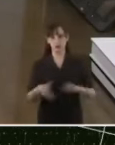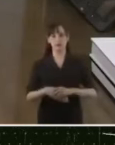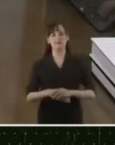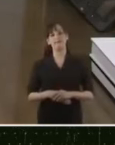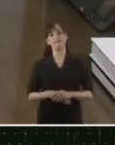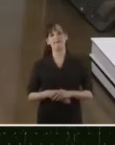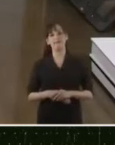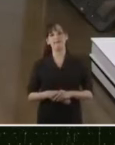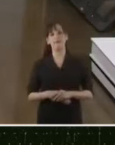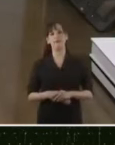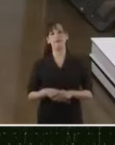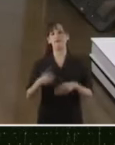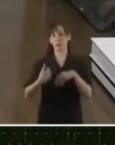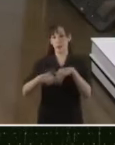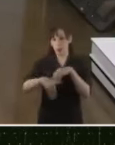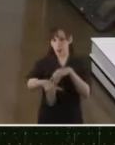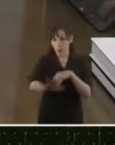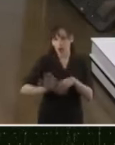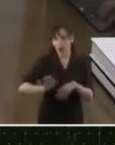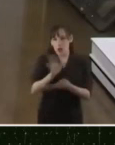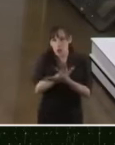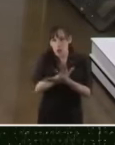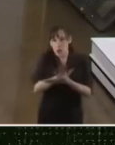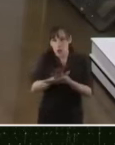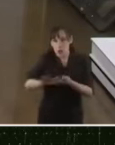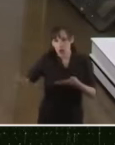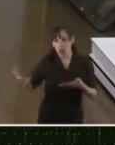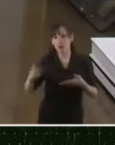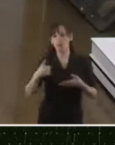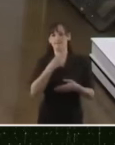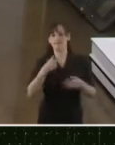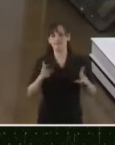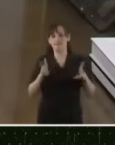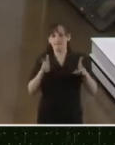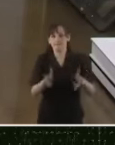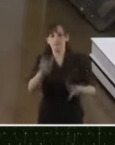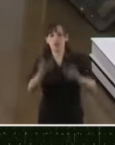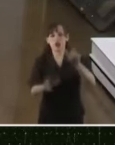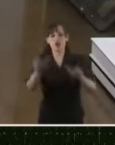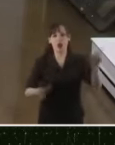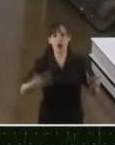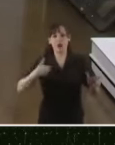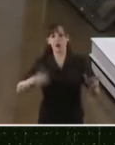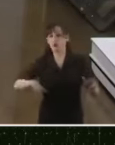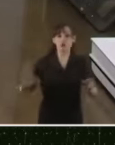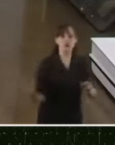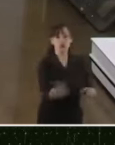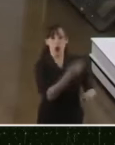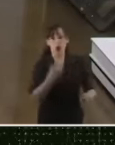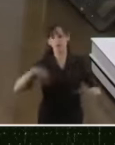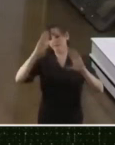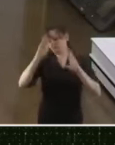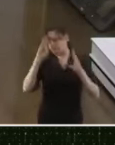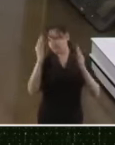serlo, entonces estamos esperando, no con demasiadas expectativas, pero esperando igualmente que